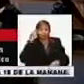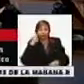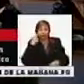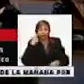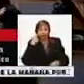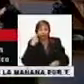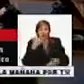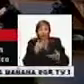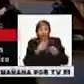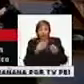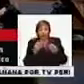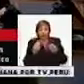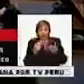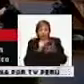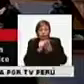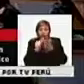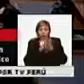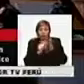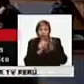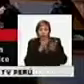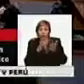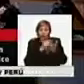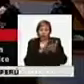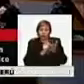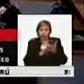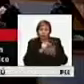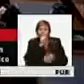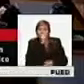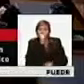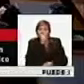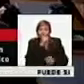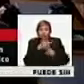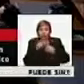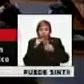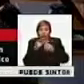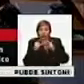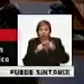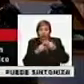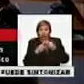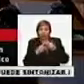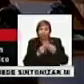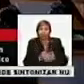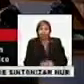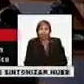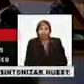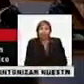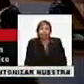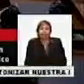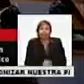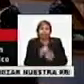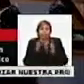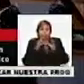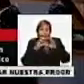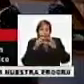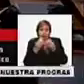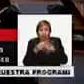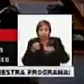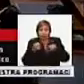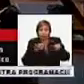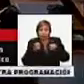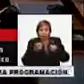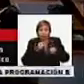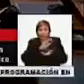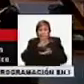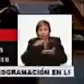y publica regularmente artículos en diversos medios de comunicación. Dirigió La Tribuna en su